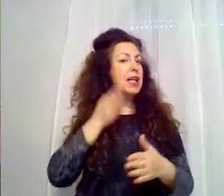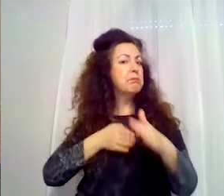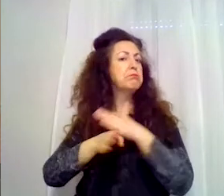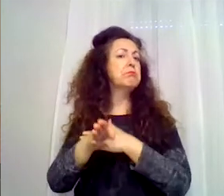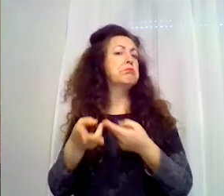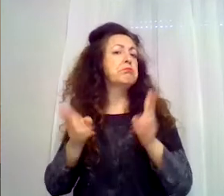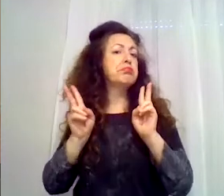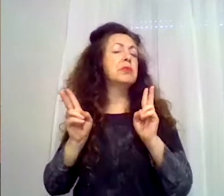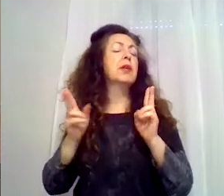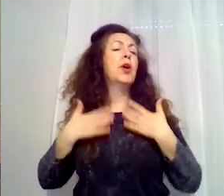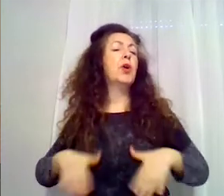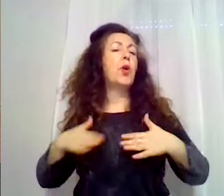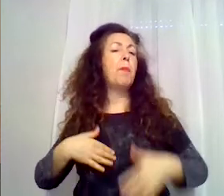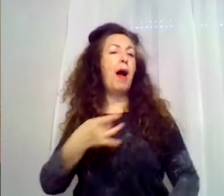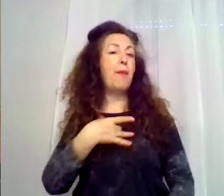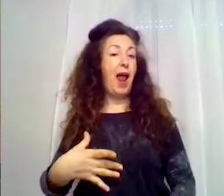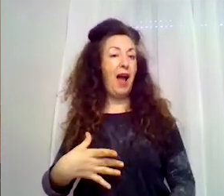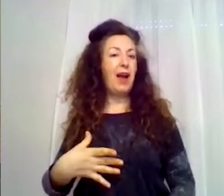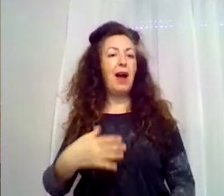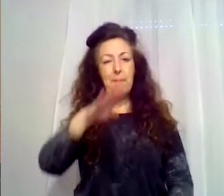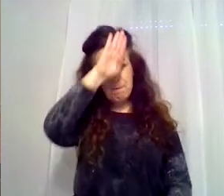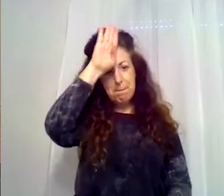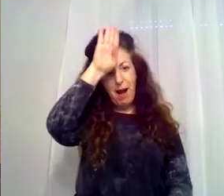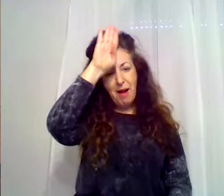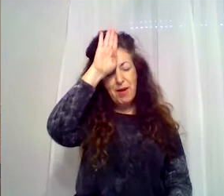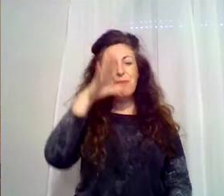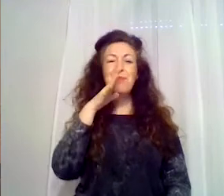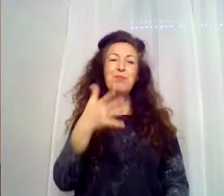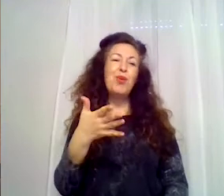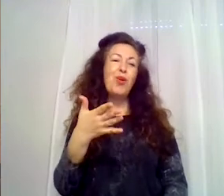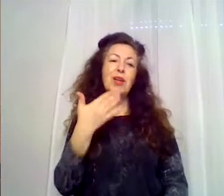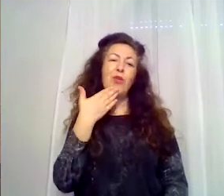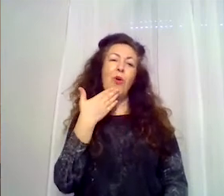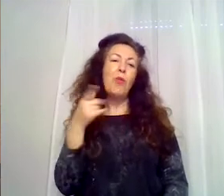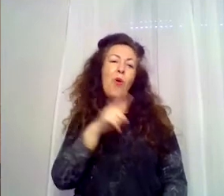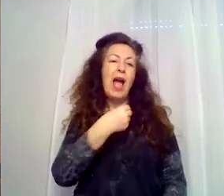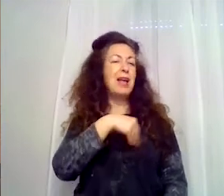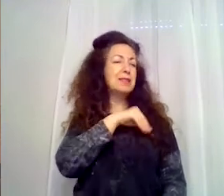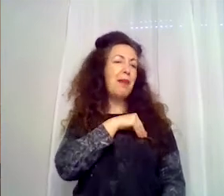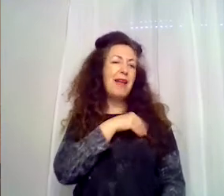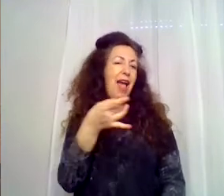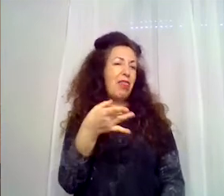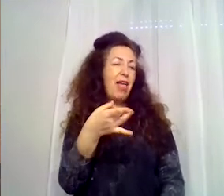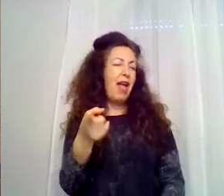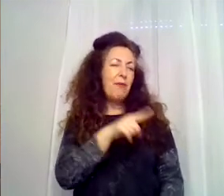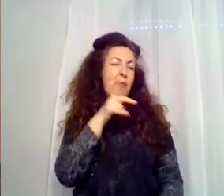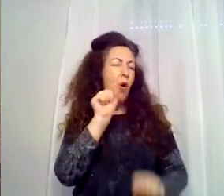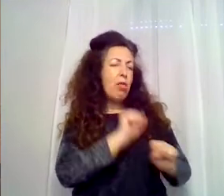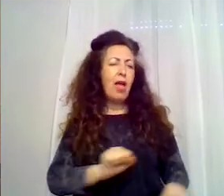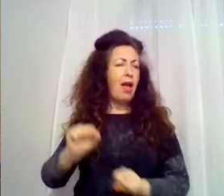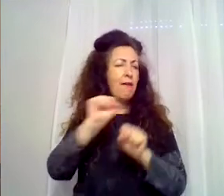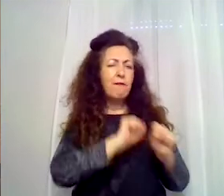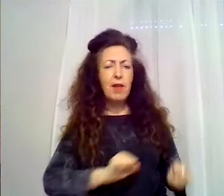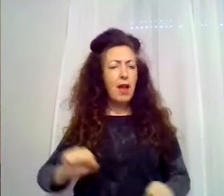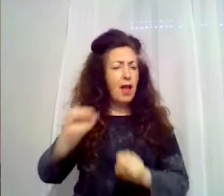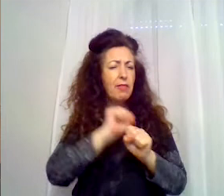España, que no solamente era una gran potencia, sino que se había hecho, bien o mal, esto habría que discutirlo mucho, sino que bien o mal